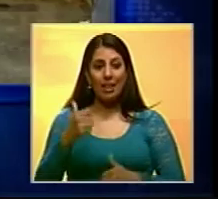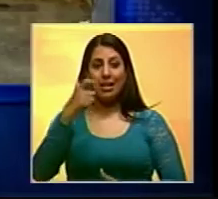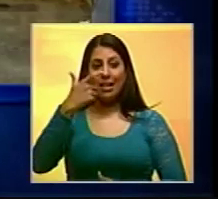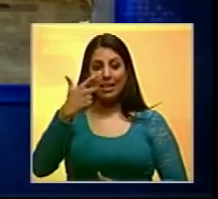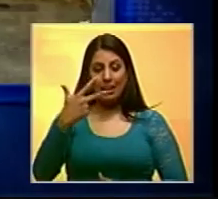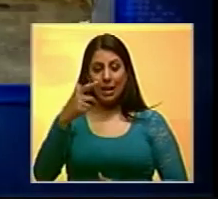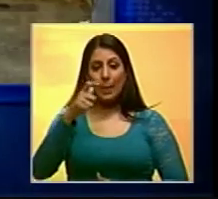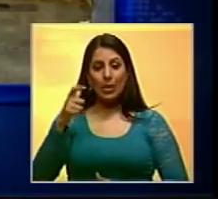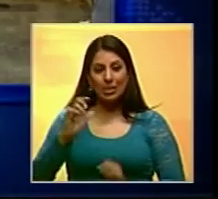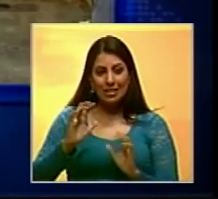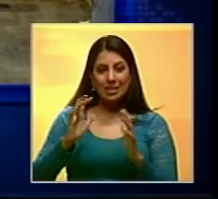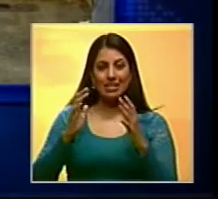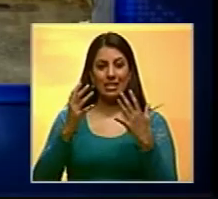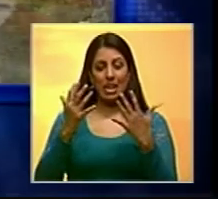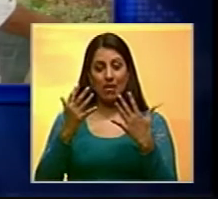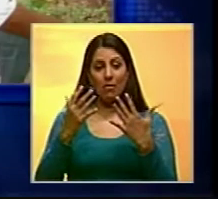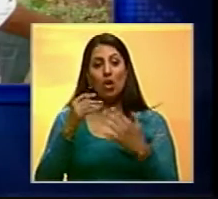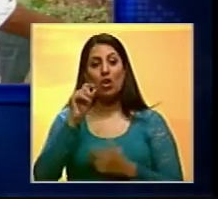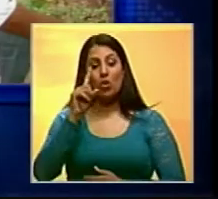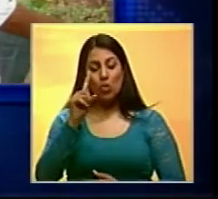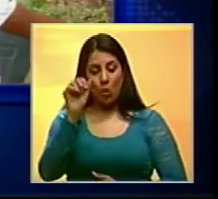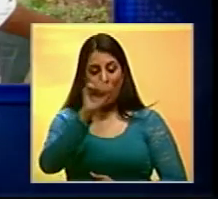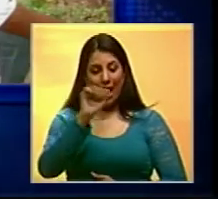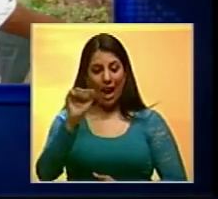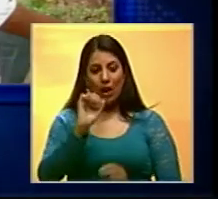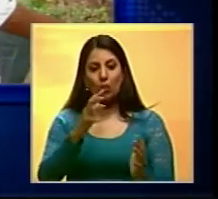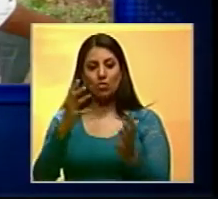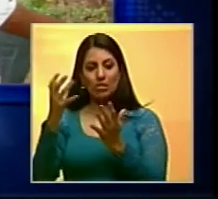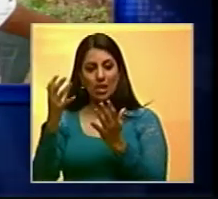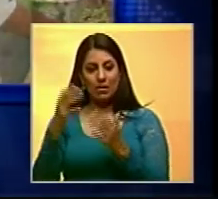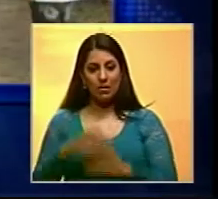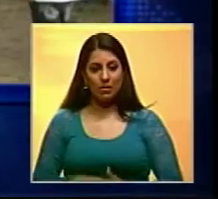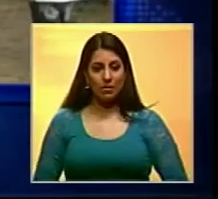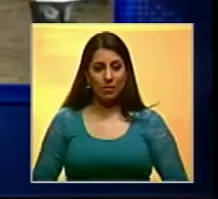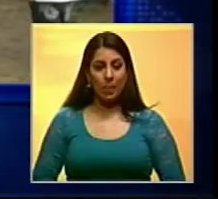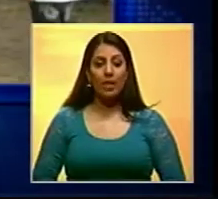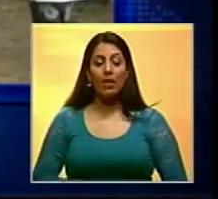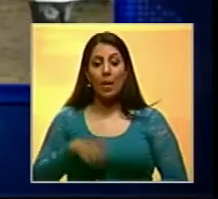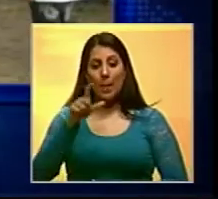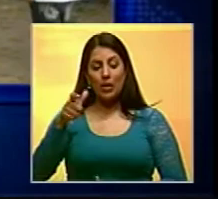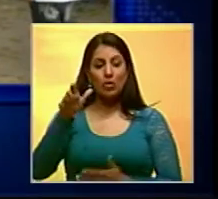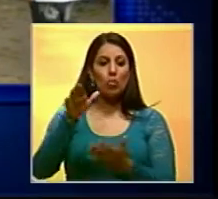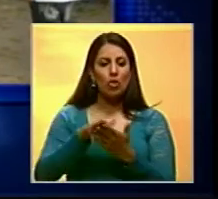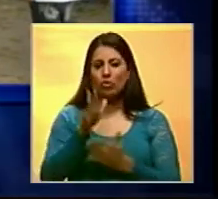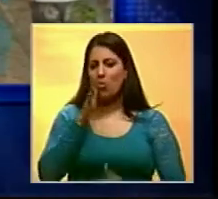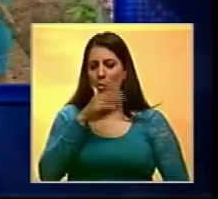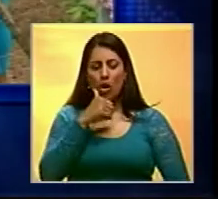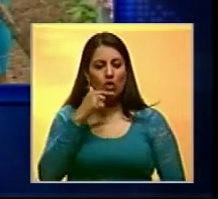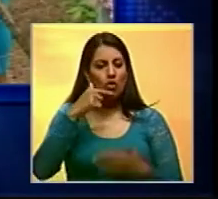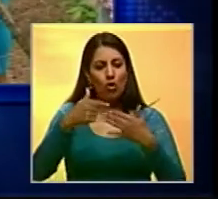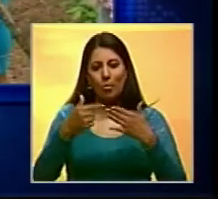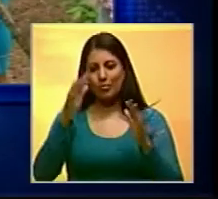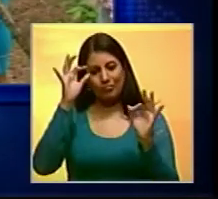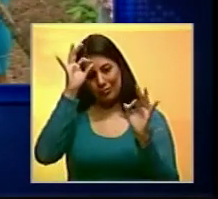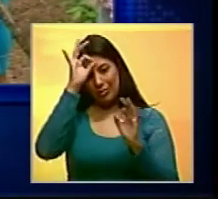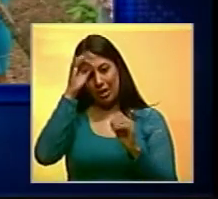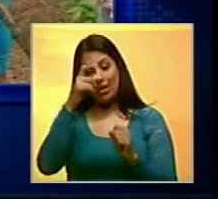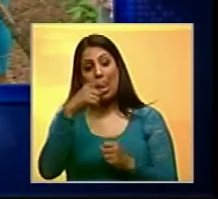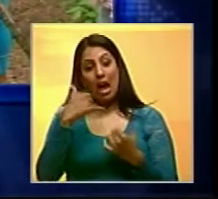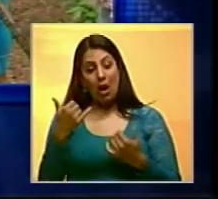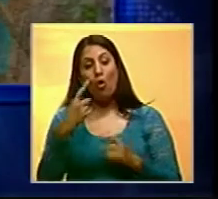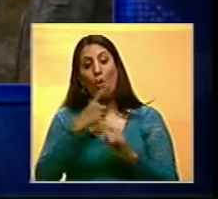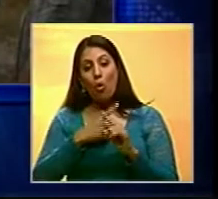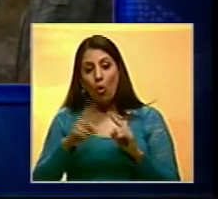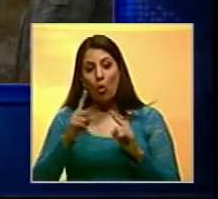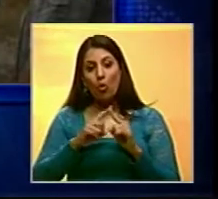de fuego fueron incautadas y un vehículo recuperado. Los occisos no portaban identificación. También se